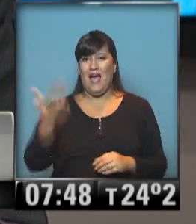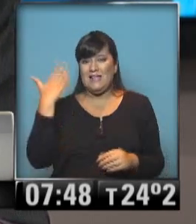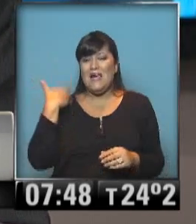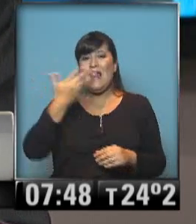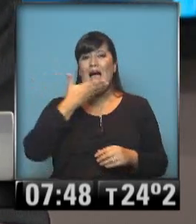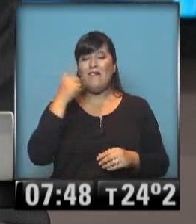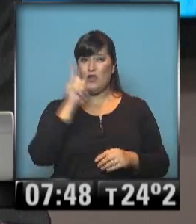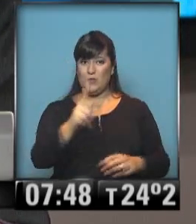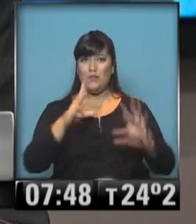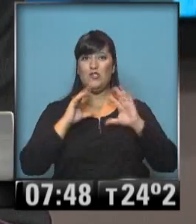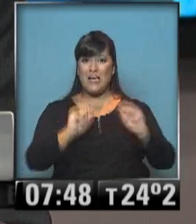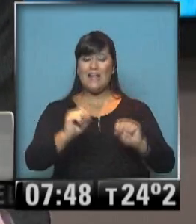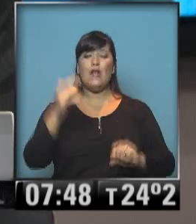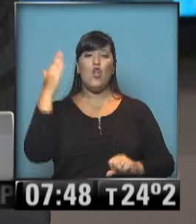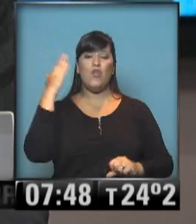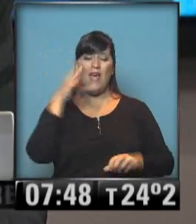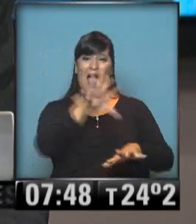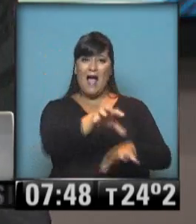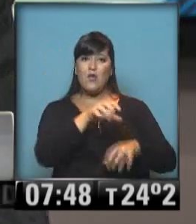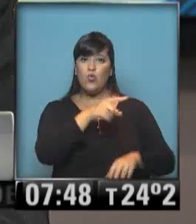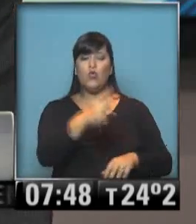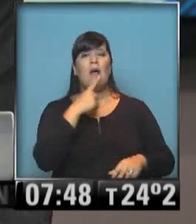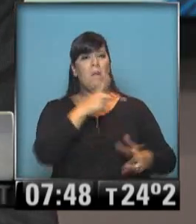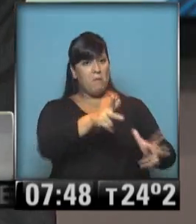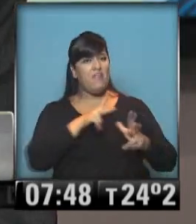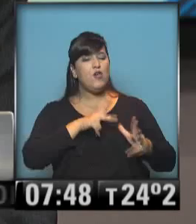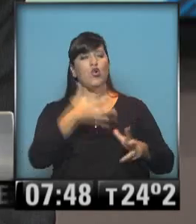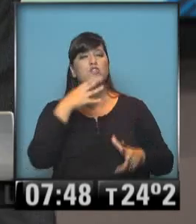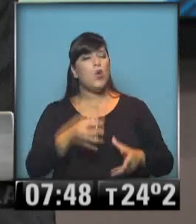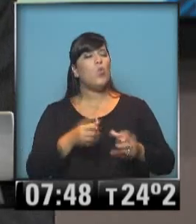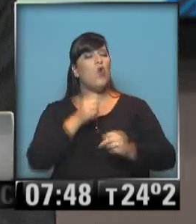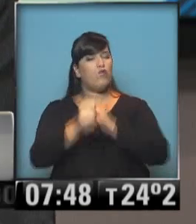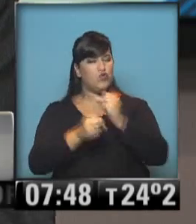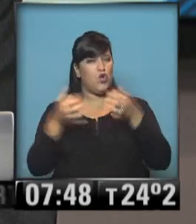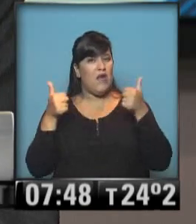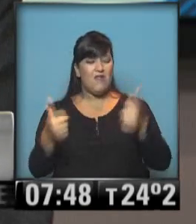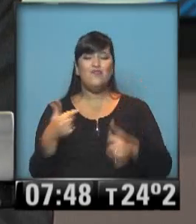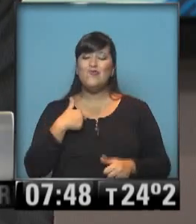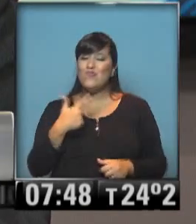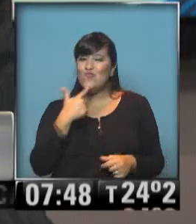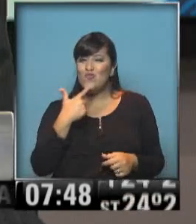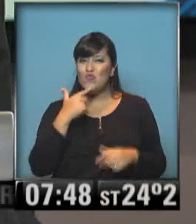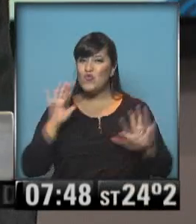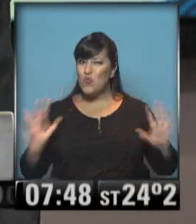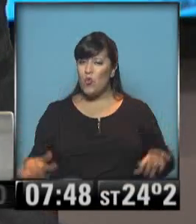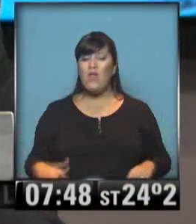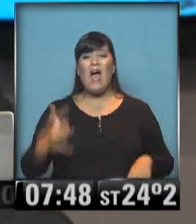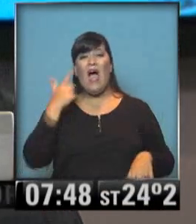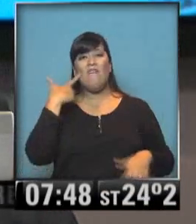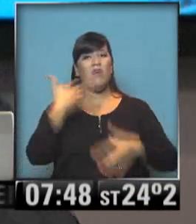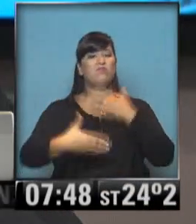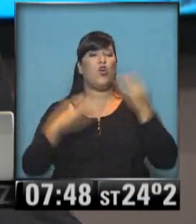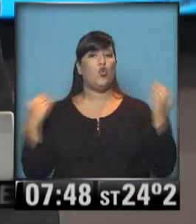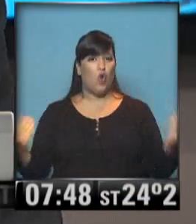el secretario de agricultura hizo todos los esfuerzos por convencerme de que esto iba a funcionar bien yo obviamente tengo mis dudas eh va Vamos a ver cómo funciona pero